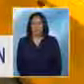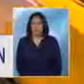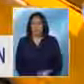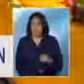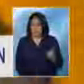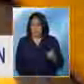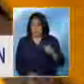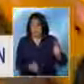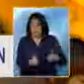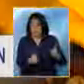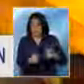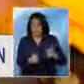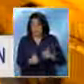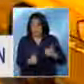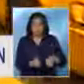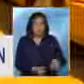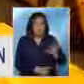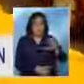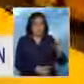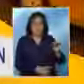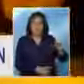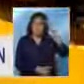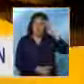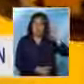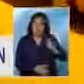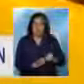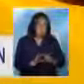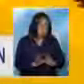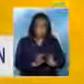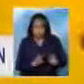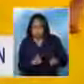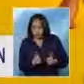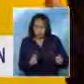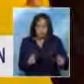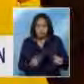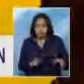La persecución movilizó a más de 50 agentes del escuadrón de emergencias.